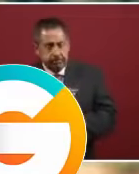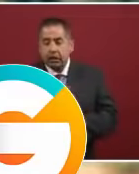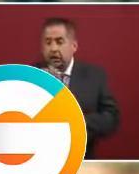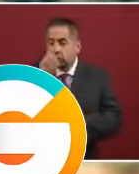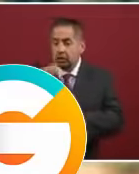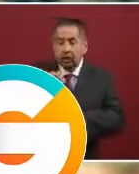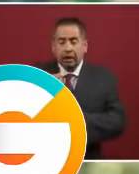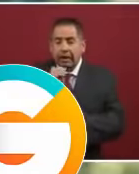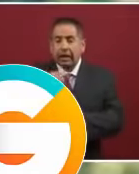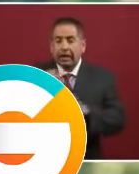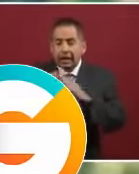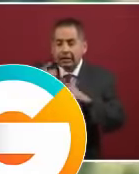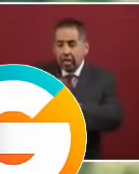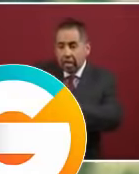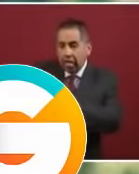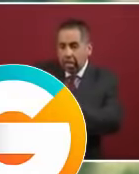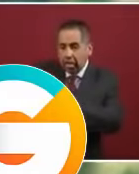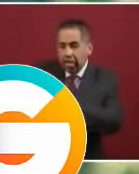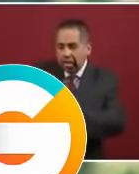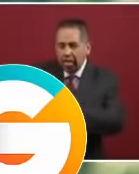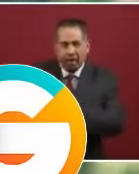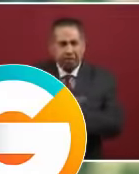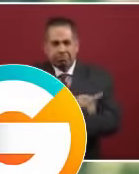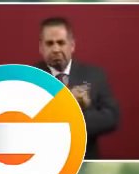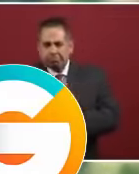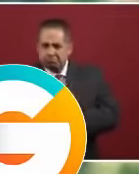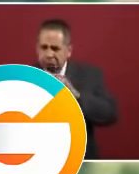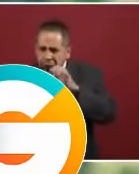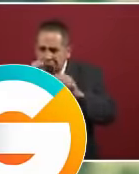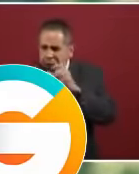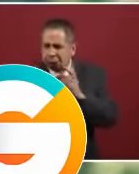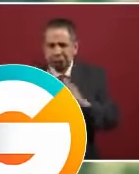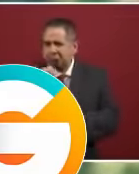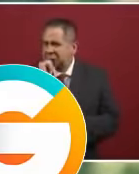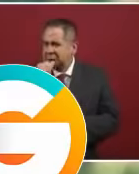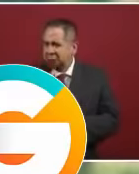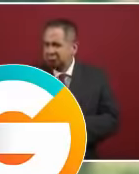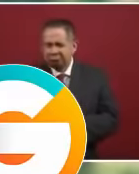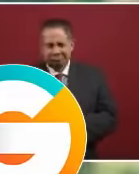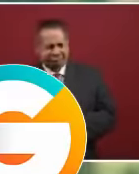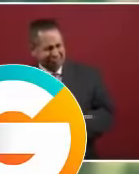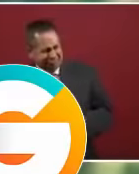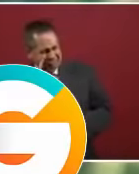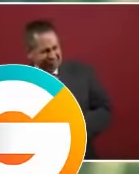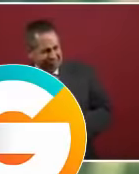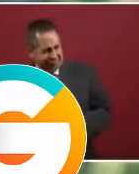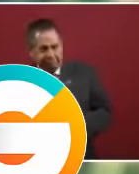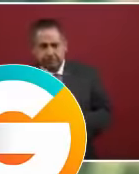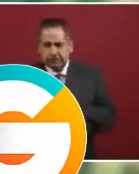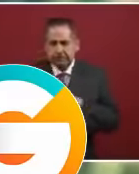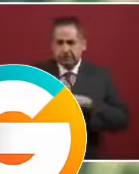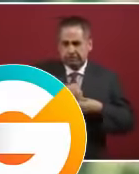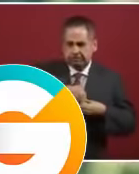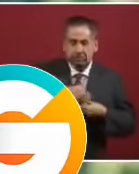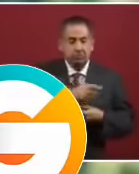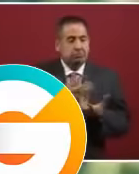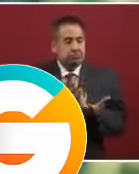casa, su incomunicación con nosotros, su alojamiento más con sus